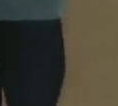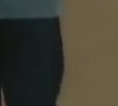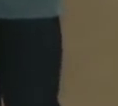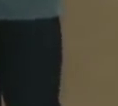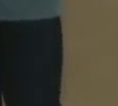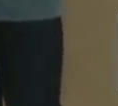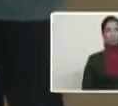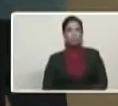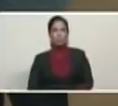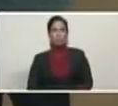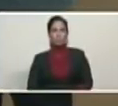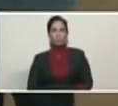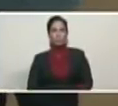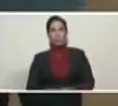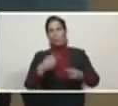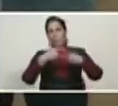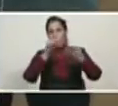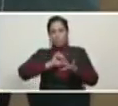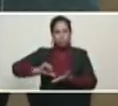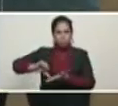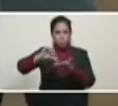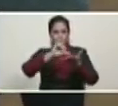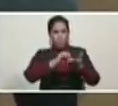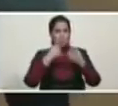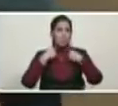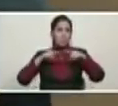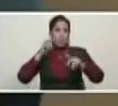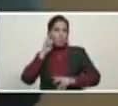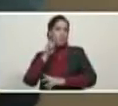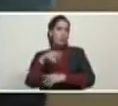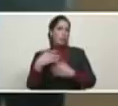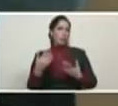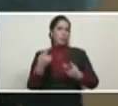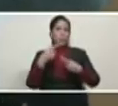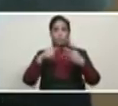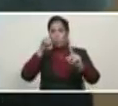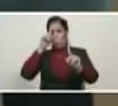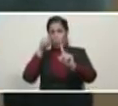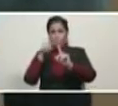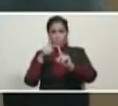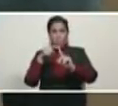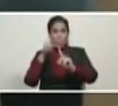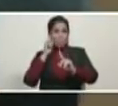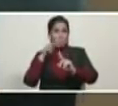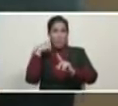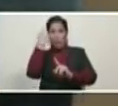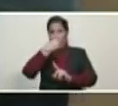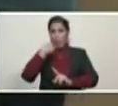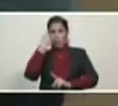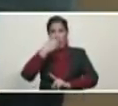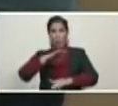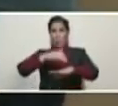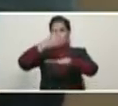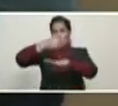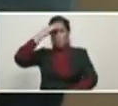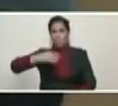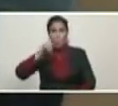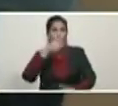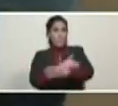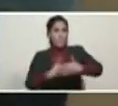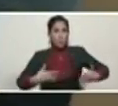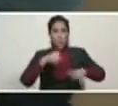estratégico, bueno, se pierde de vista. Hay que verle la cara, almirante en jefe, a